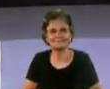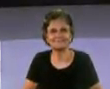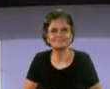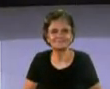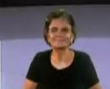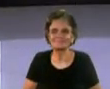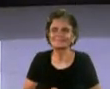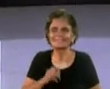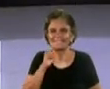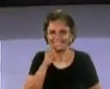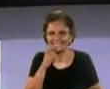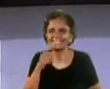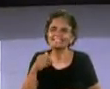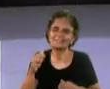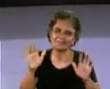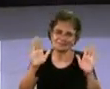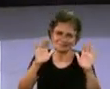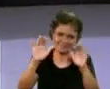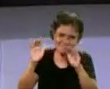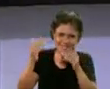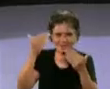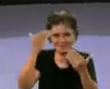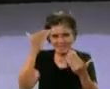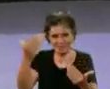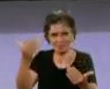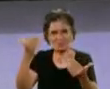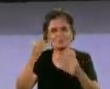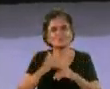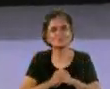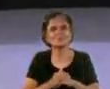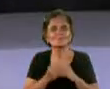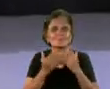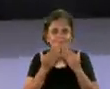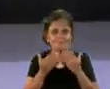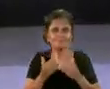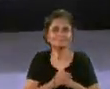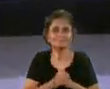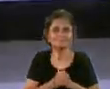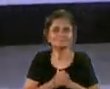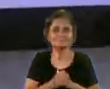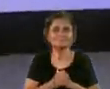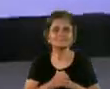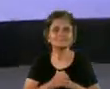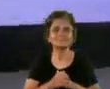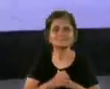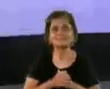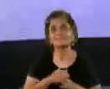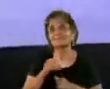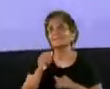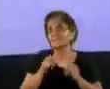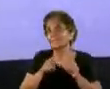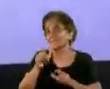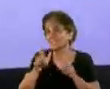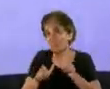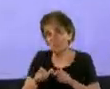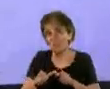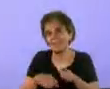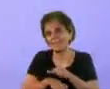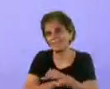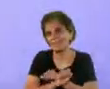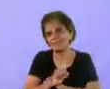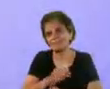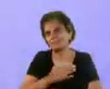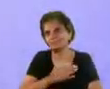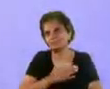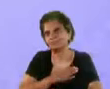Bueno, un gusto estar con ustedes, un saludo. Que esté muy bien, muchas gracias. El tema del que habla el país futbolero y las imágenes